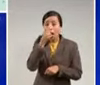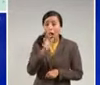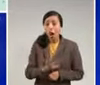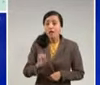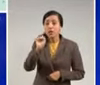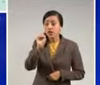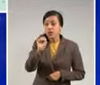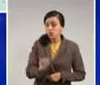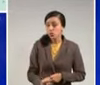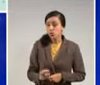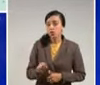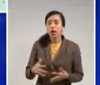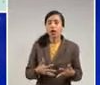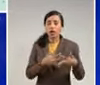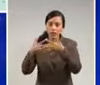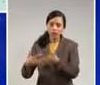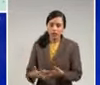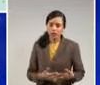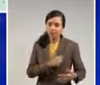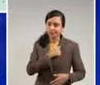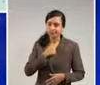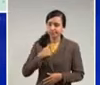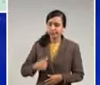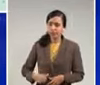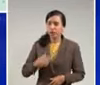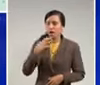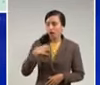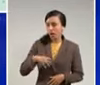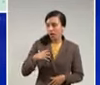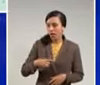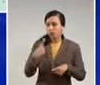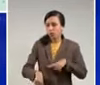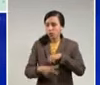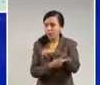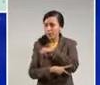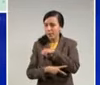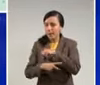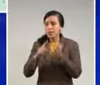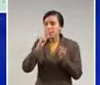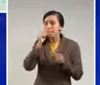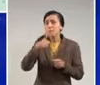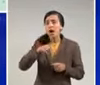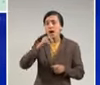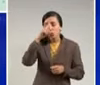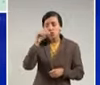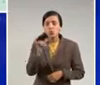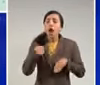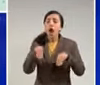Unidos, China, Canadá, los Países Bajos, Australia,